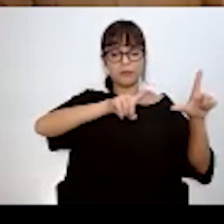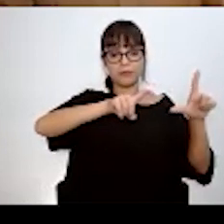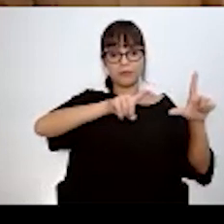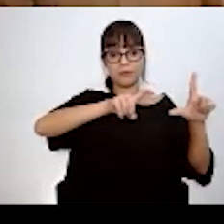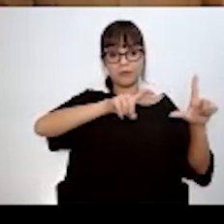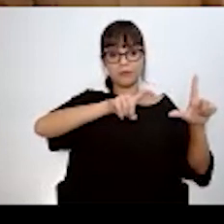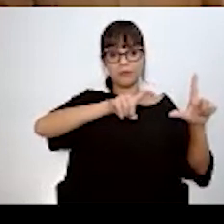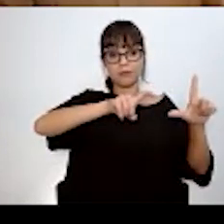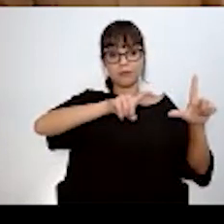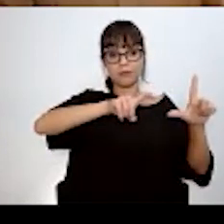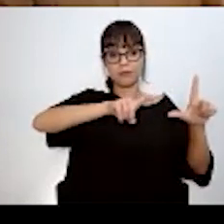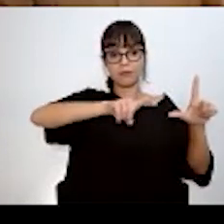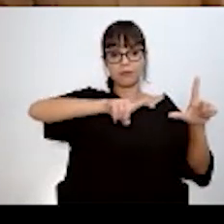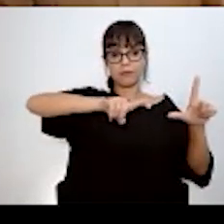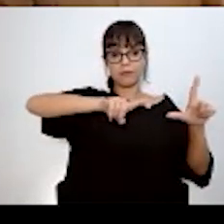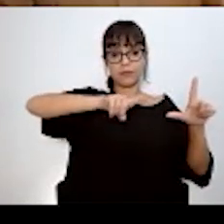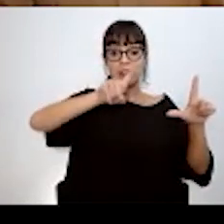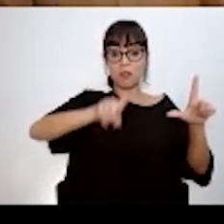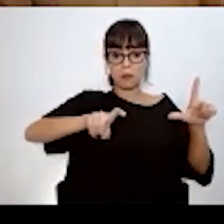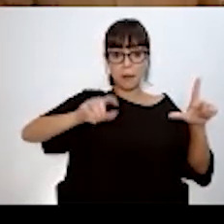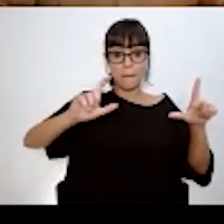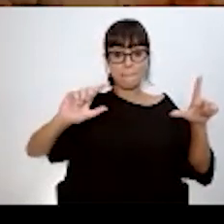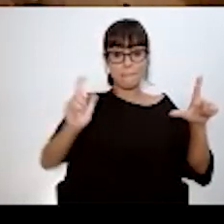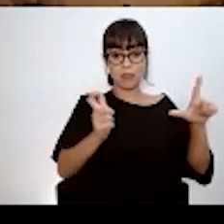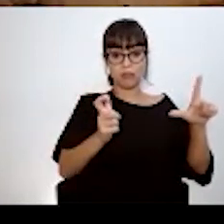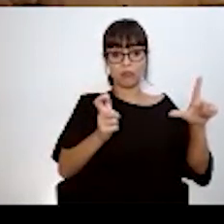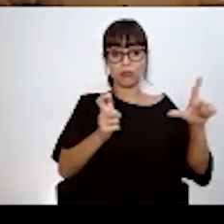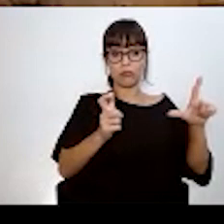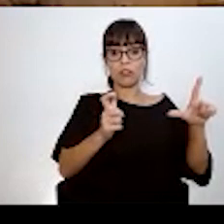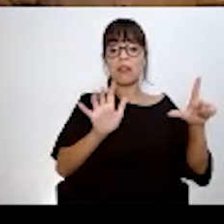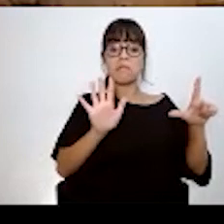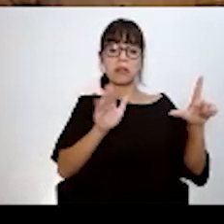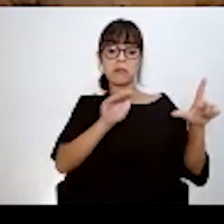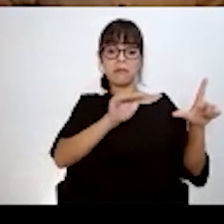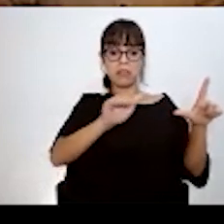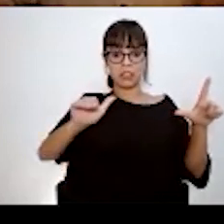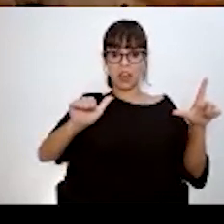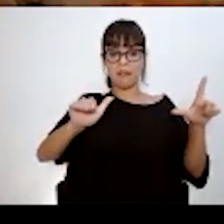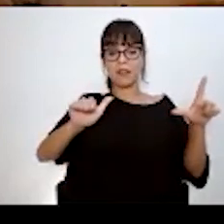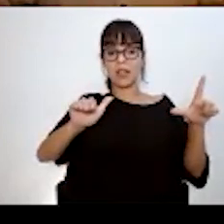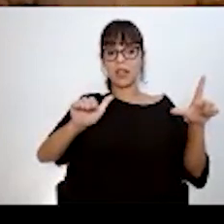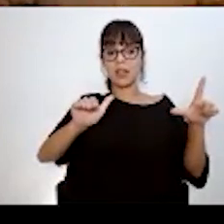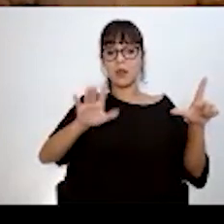un pequeño proceso de decrecimiento, pero que a grandes rasgos se mantiene estable a lo largo de